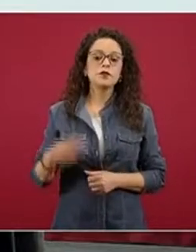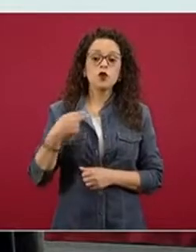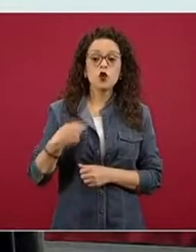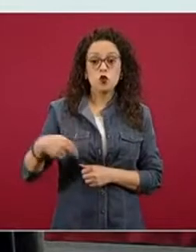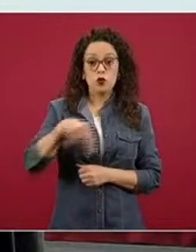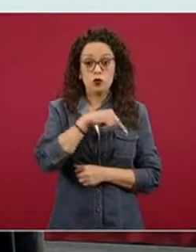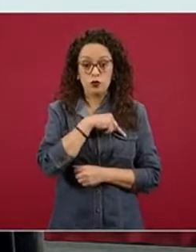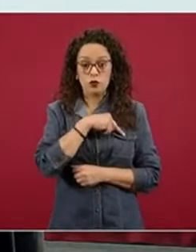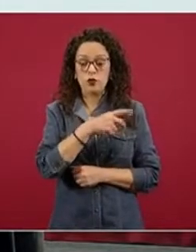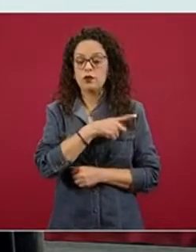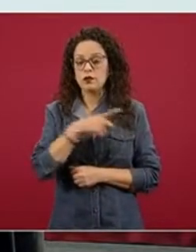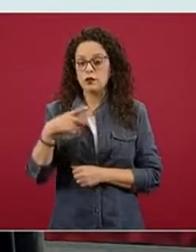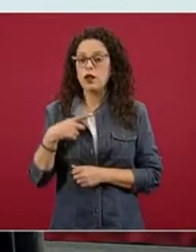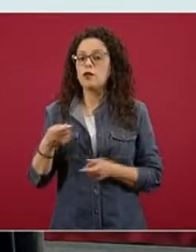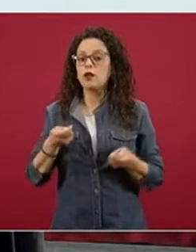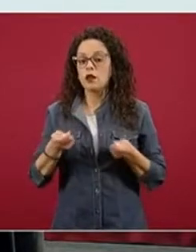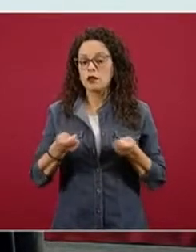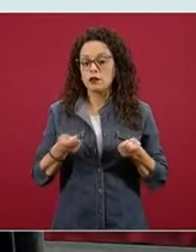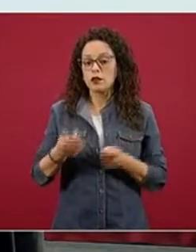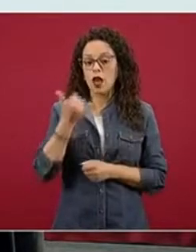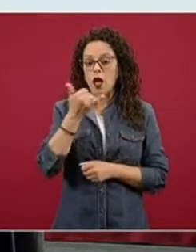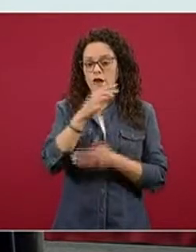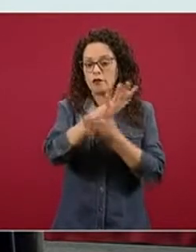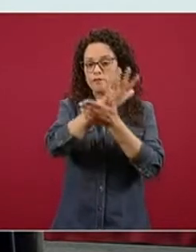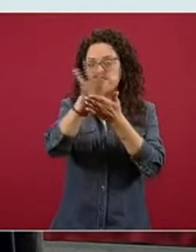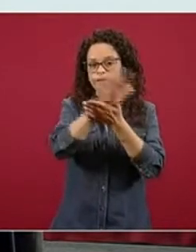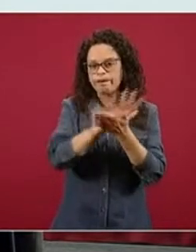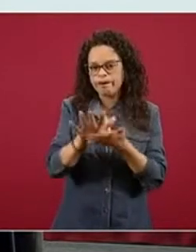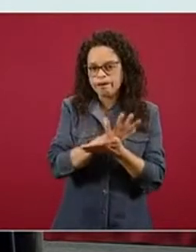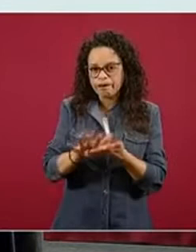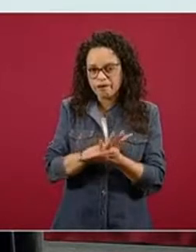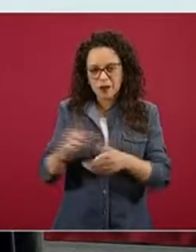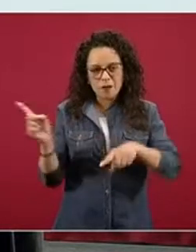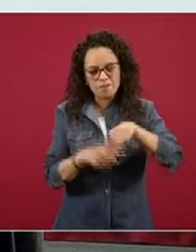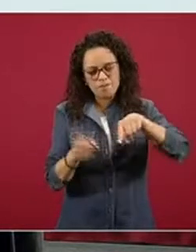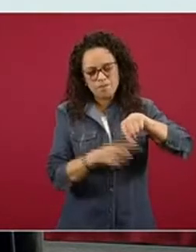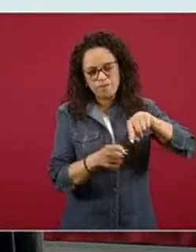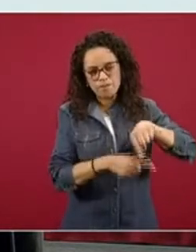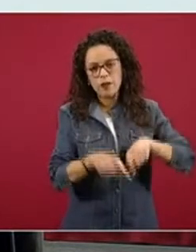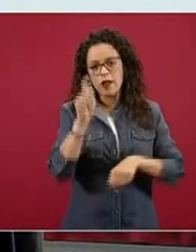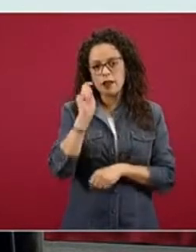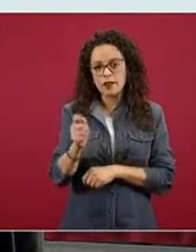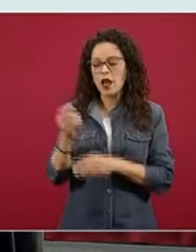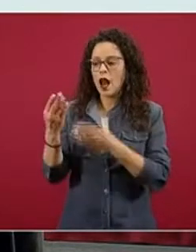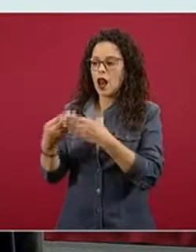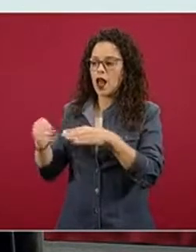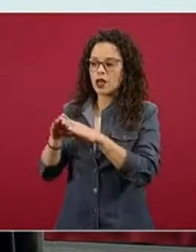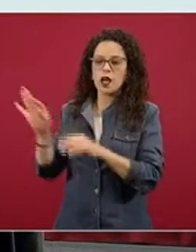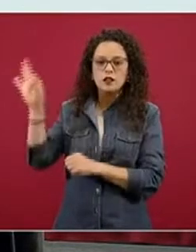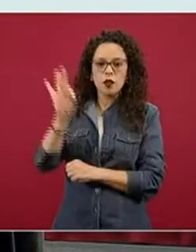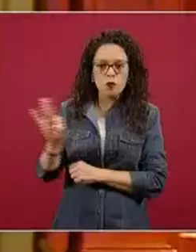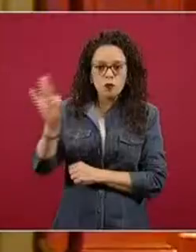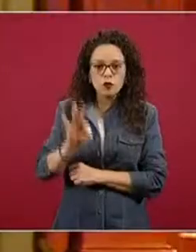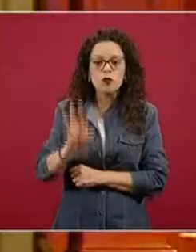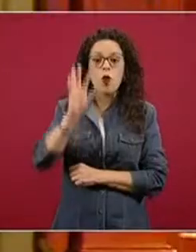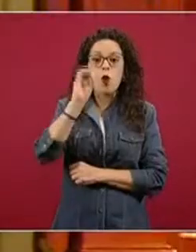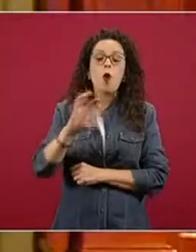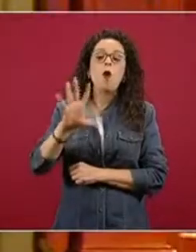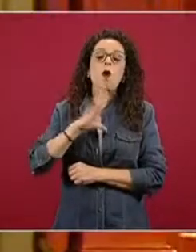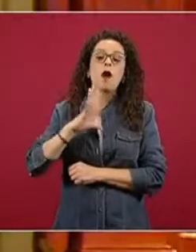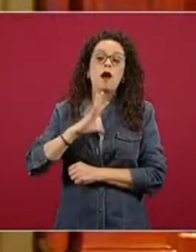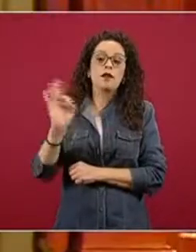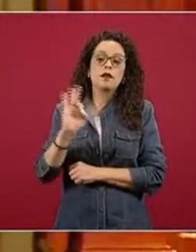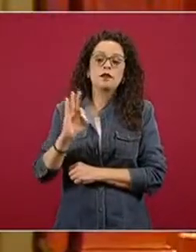y eliminar, ¿verdad?, los criaderos del mosquito, las casas del mosquito, ya sea permitiendo el acceso